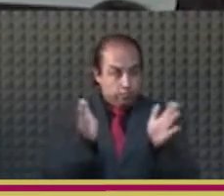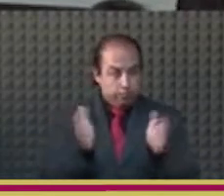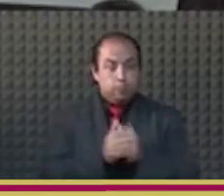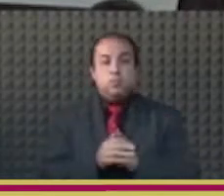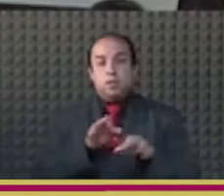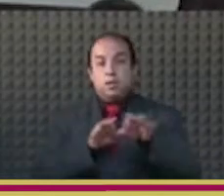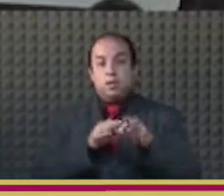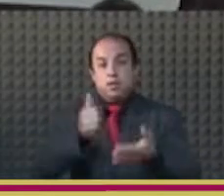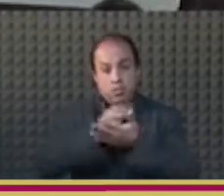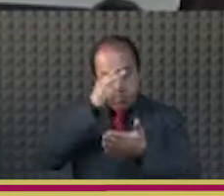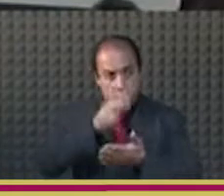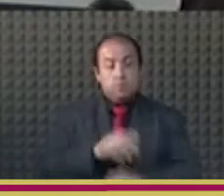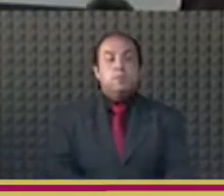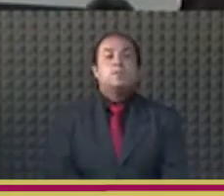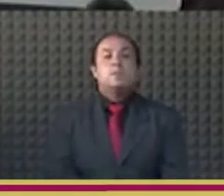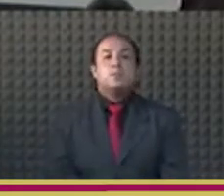la Ciudad de México.